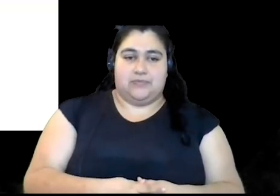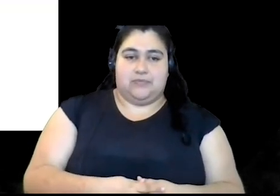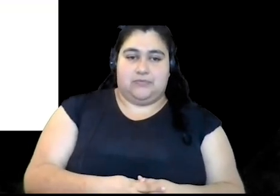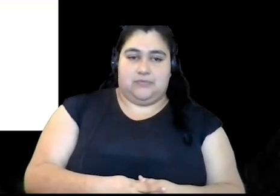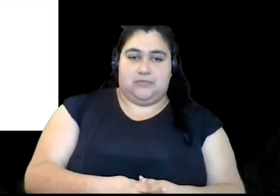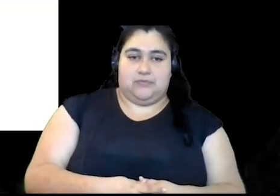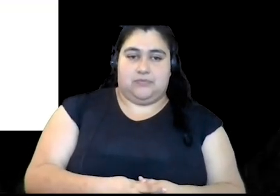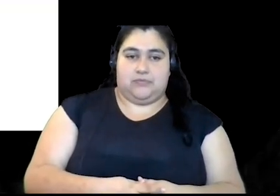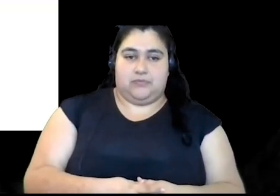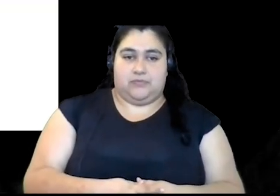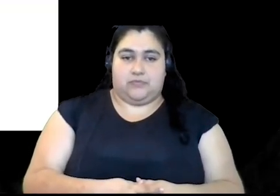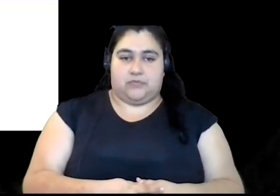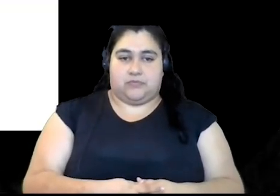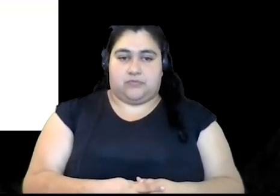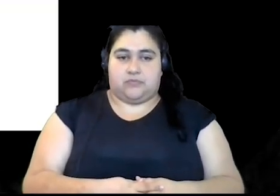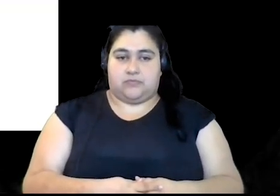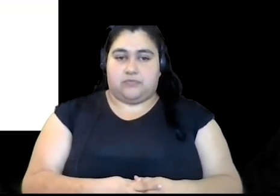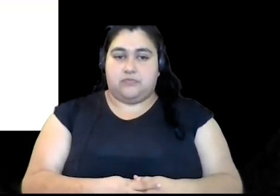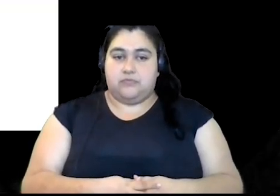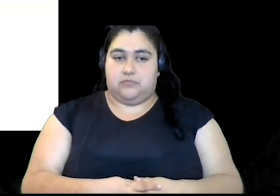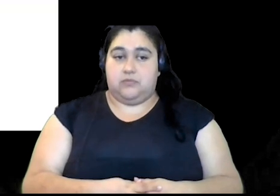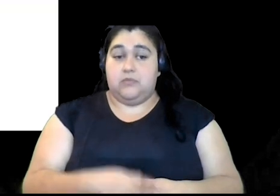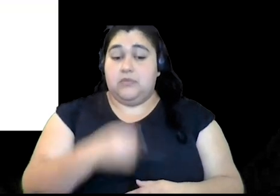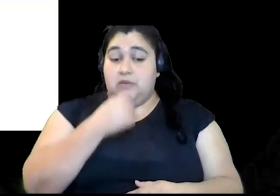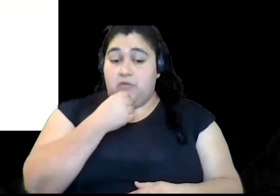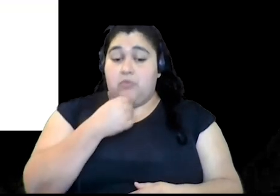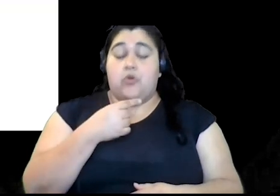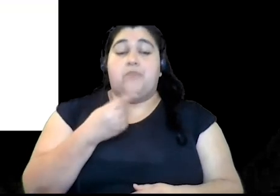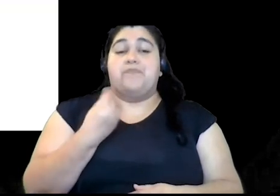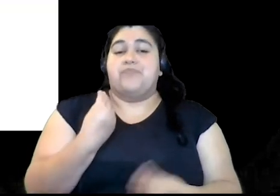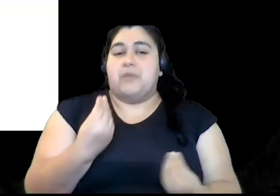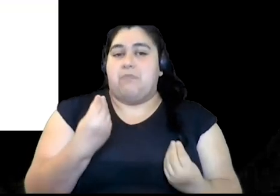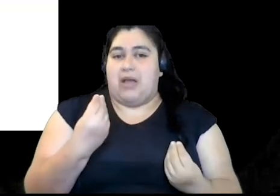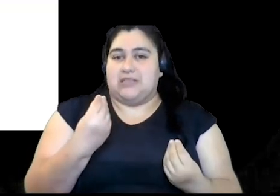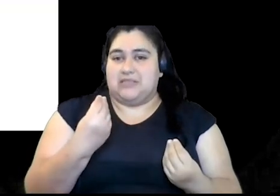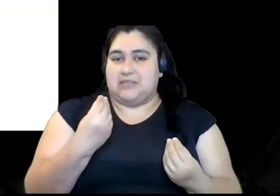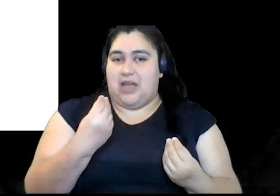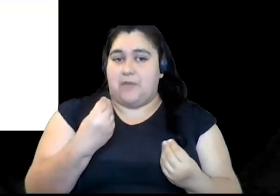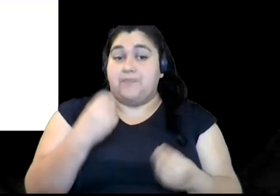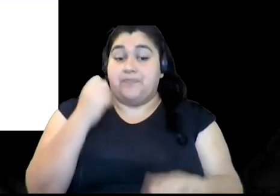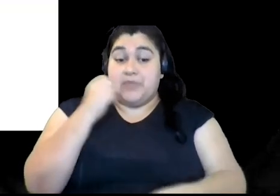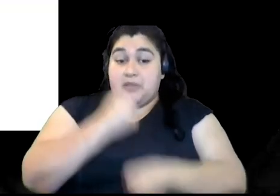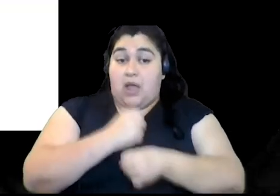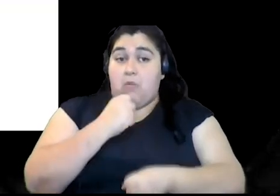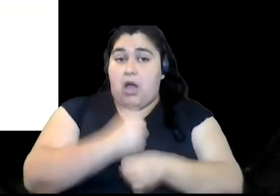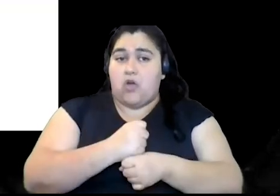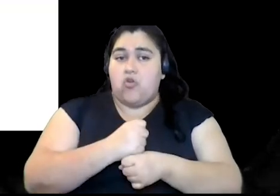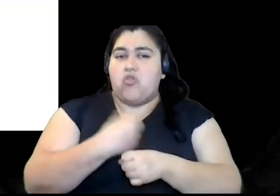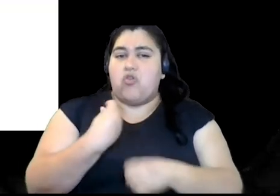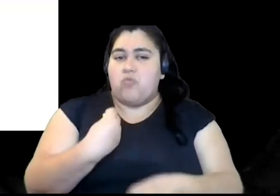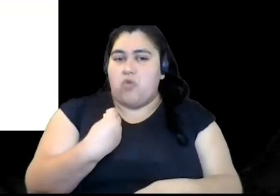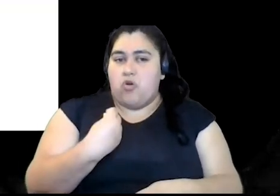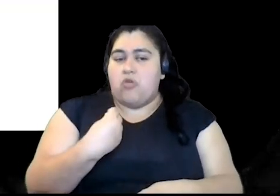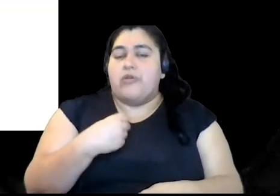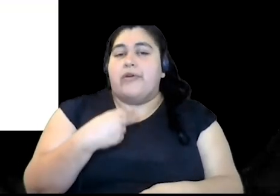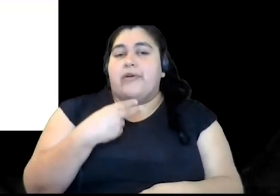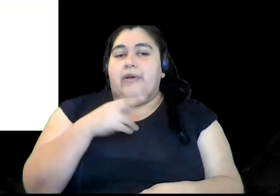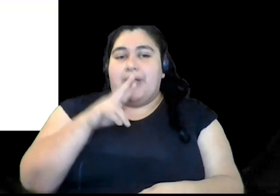¿Qué pasa con las rentas del trabajo? Cuando hablo de rentas del